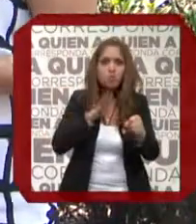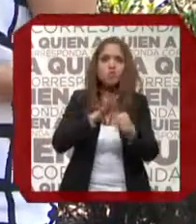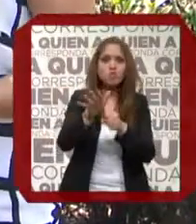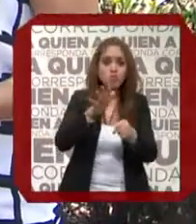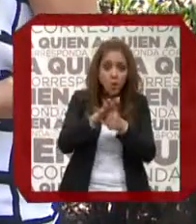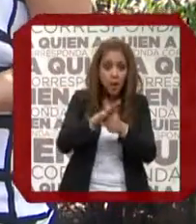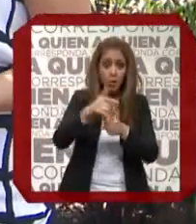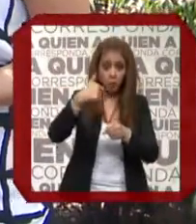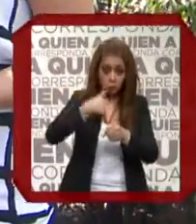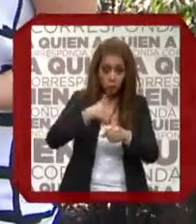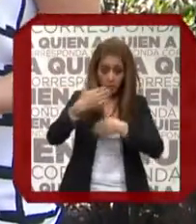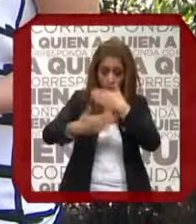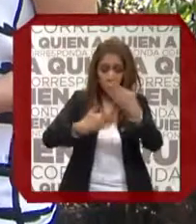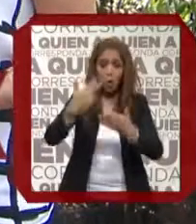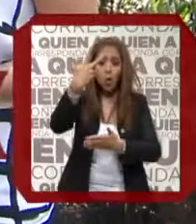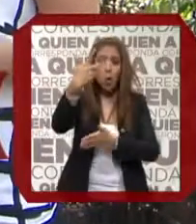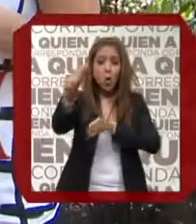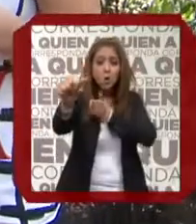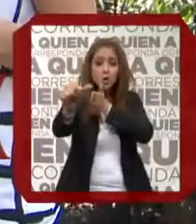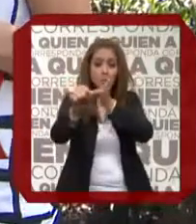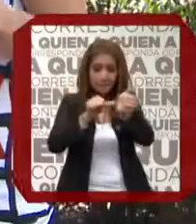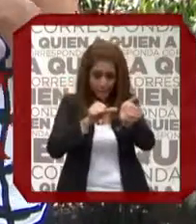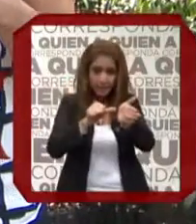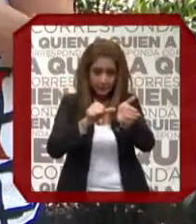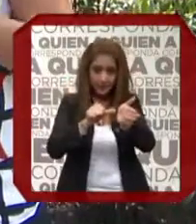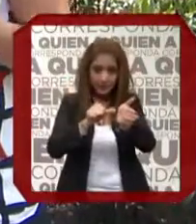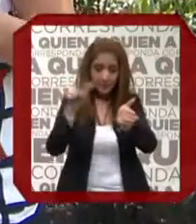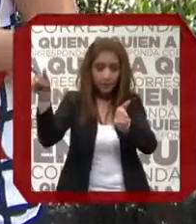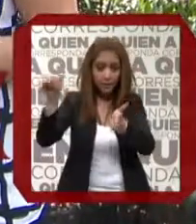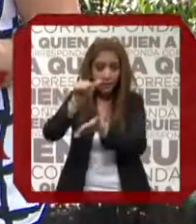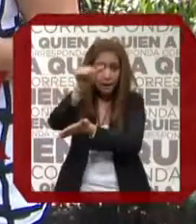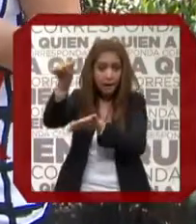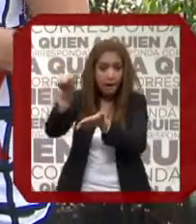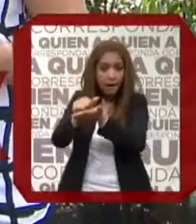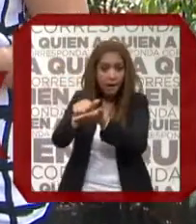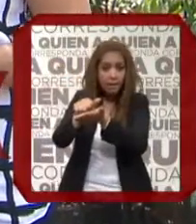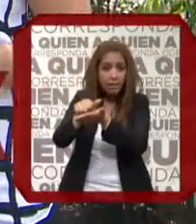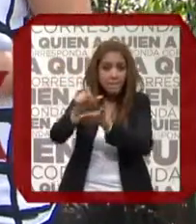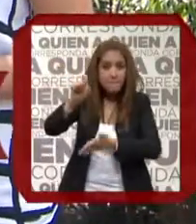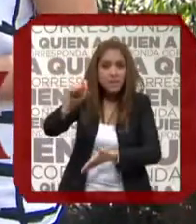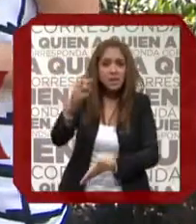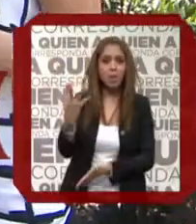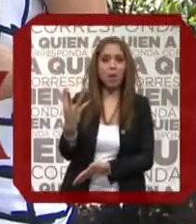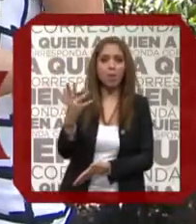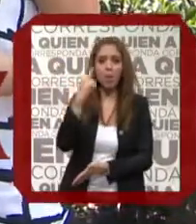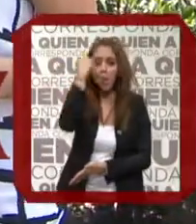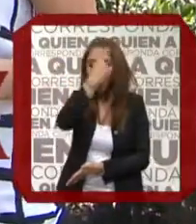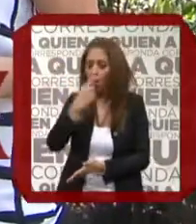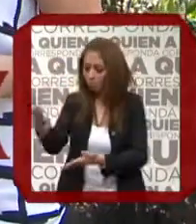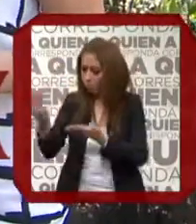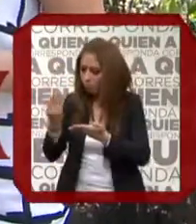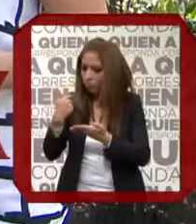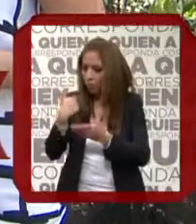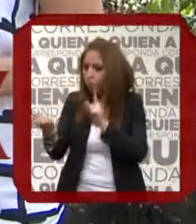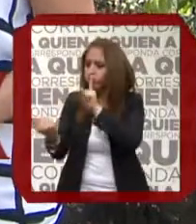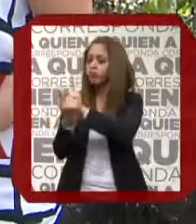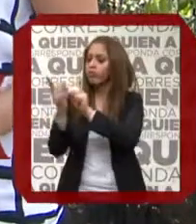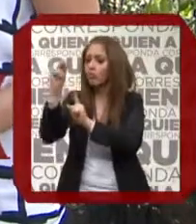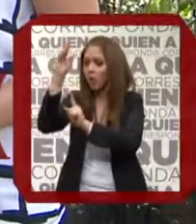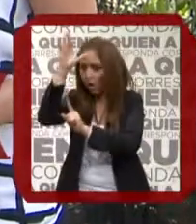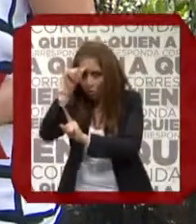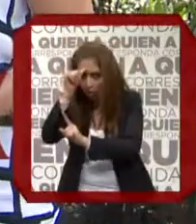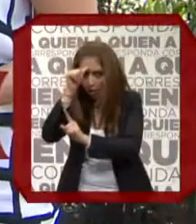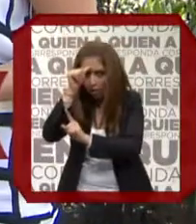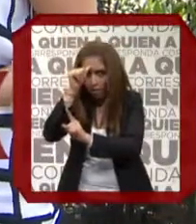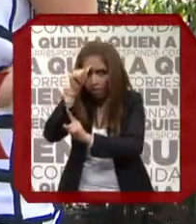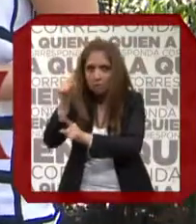llevo mi proceso desde hace ocho meses su acta de la Consigna en el 24 horas y menos 24 horas de no acercarme a mis hijas y la mía todavía